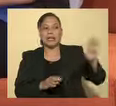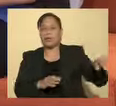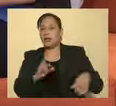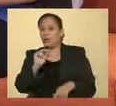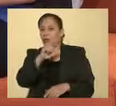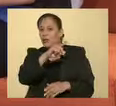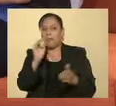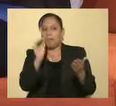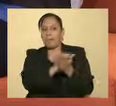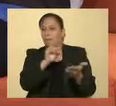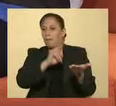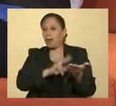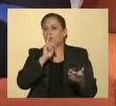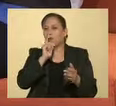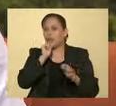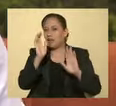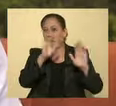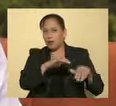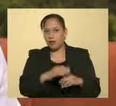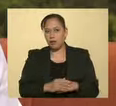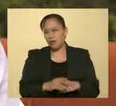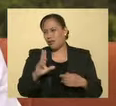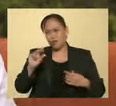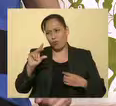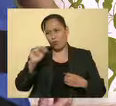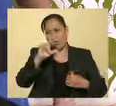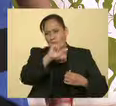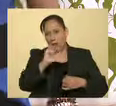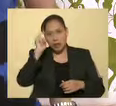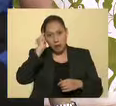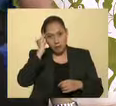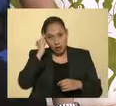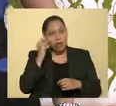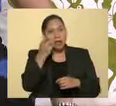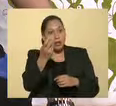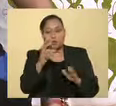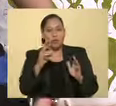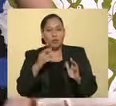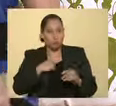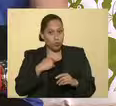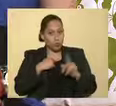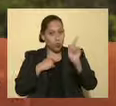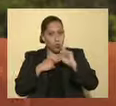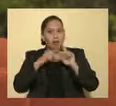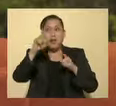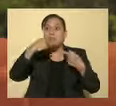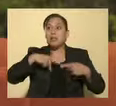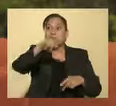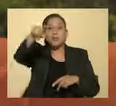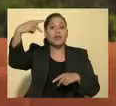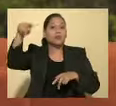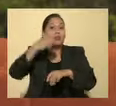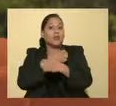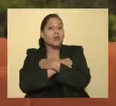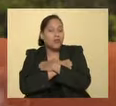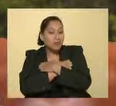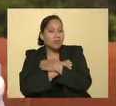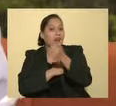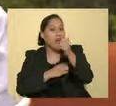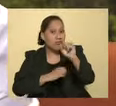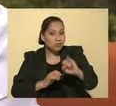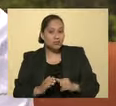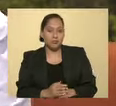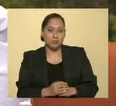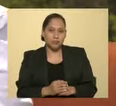ese ni lo pelan. Pero no me menosprecies a mis indígenas, ¿no? No, pero fíjate, no soy yo, es la escala de valores cómo se está moviendo hoy.